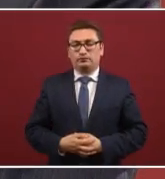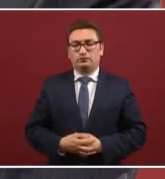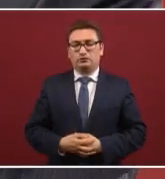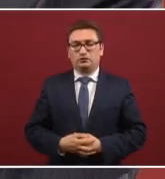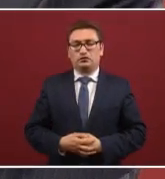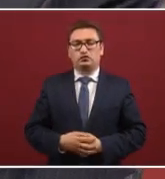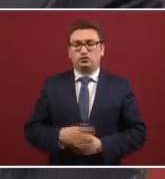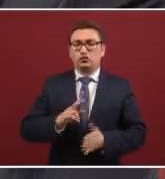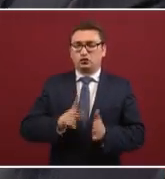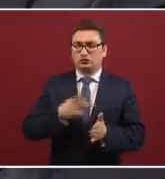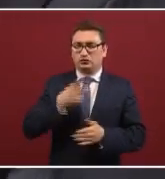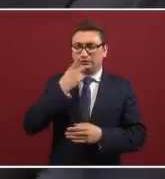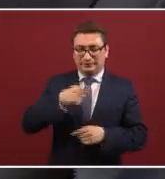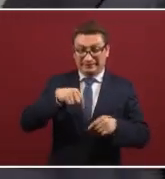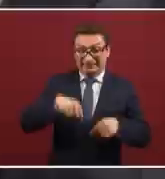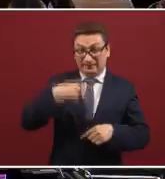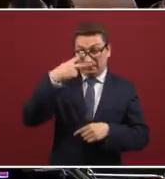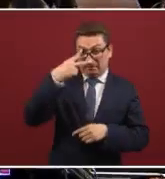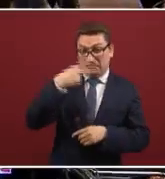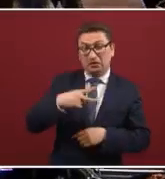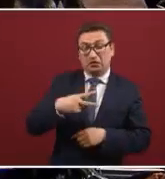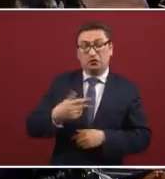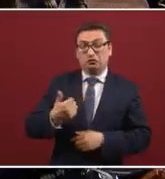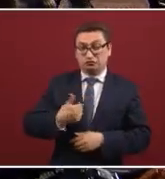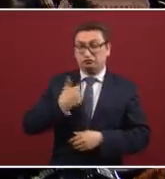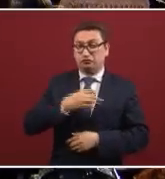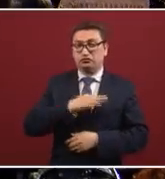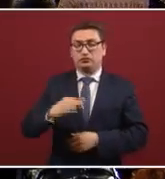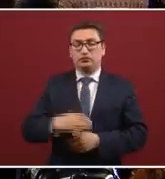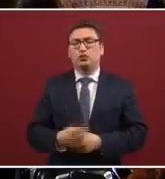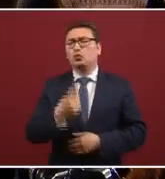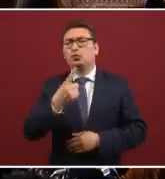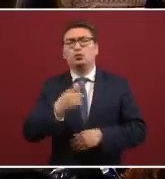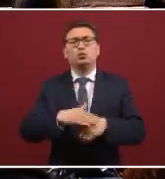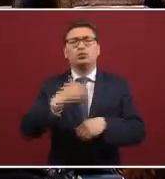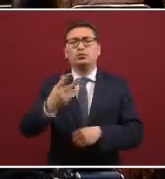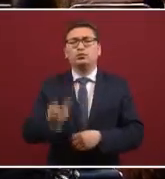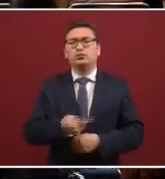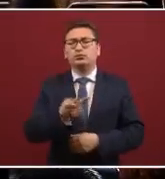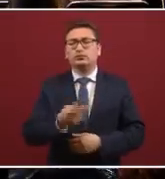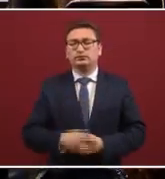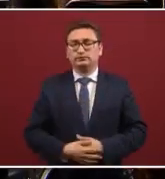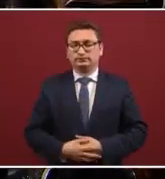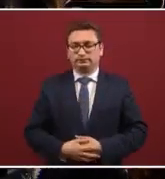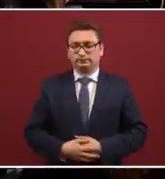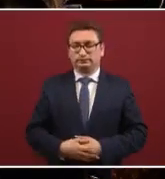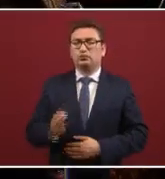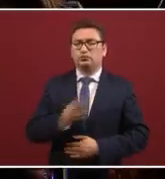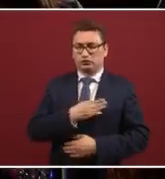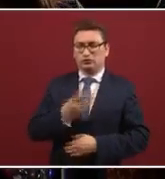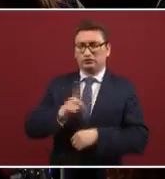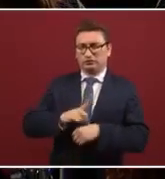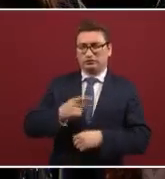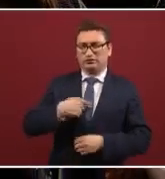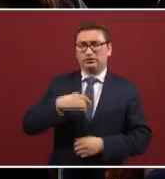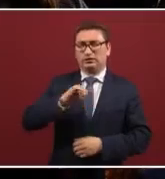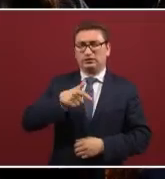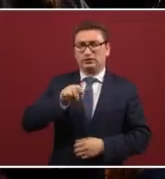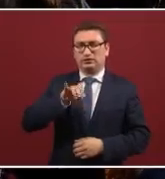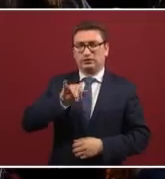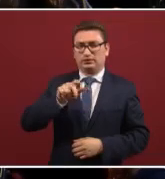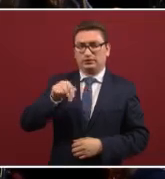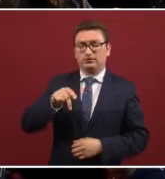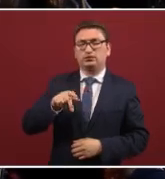favorable en México. Una más. Buenos días, Jacqueline López del CEO.